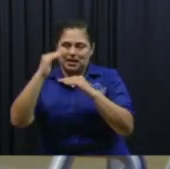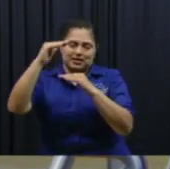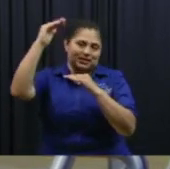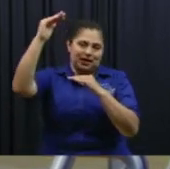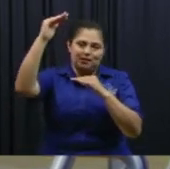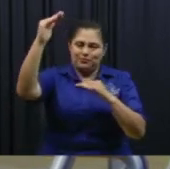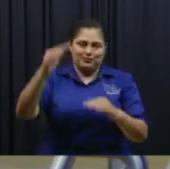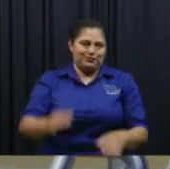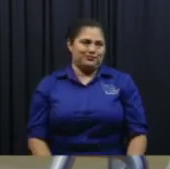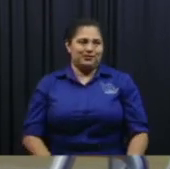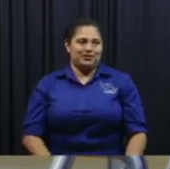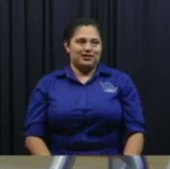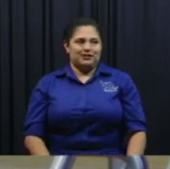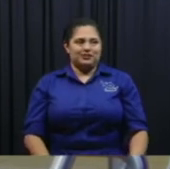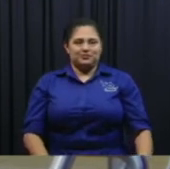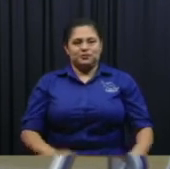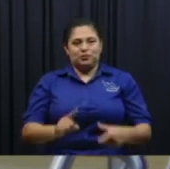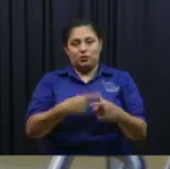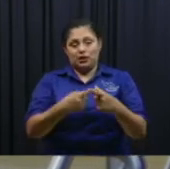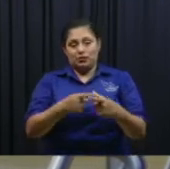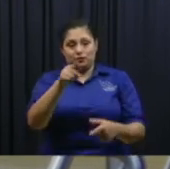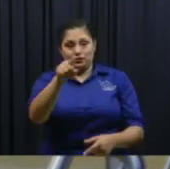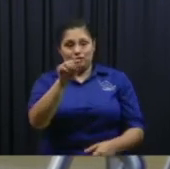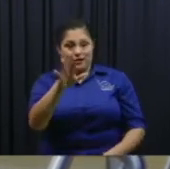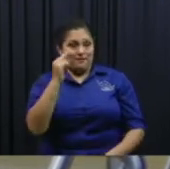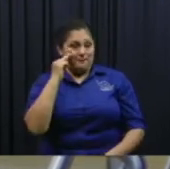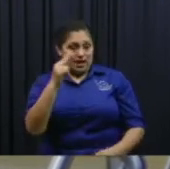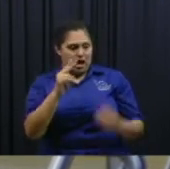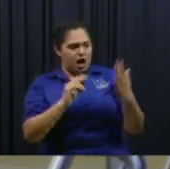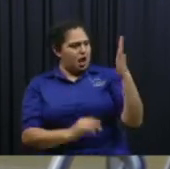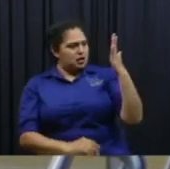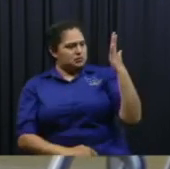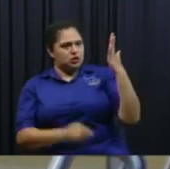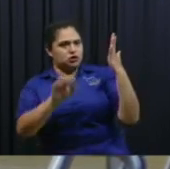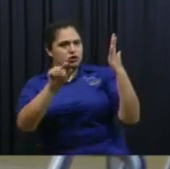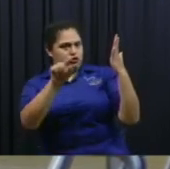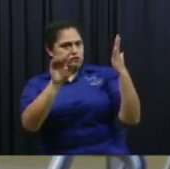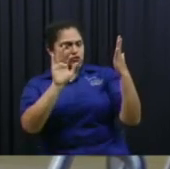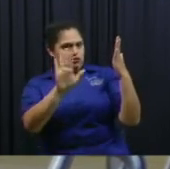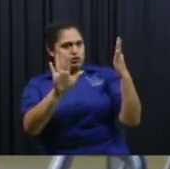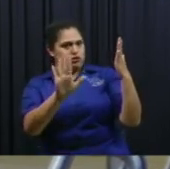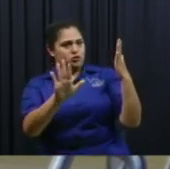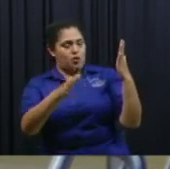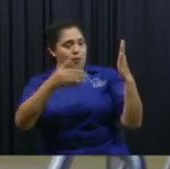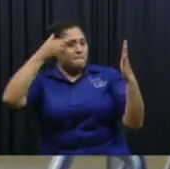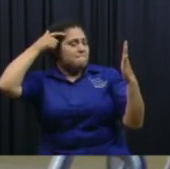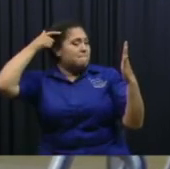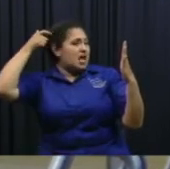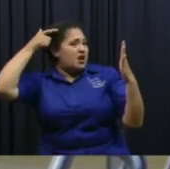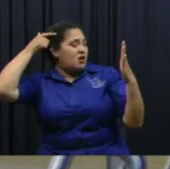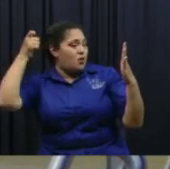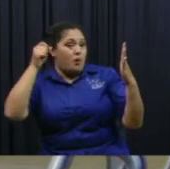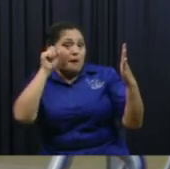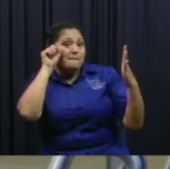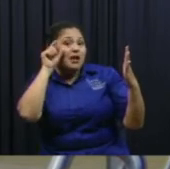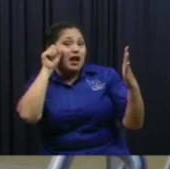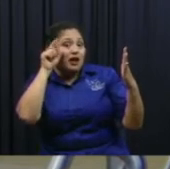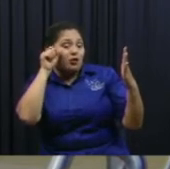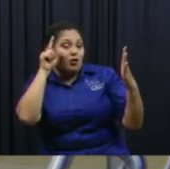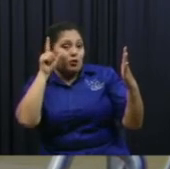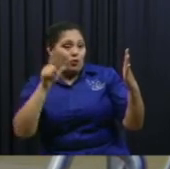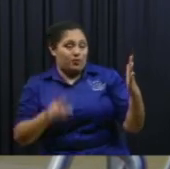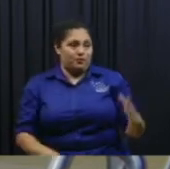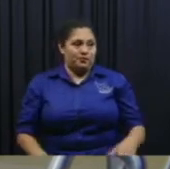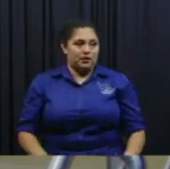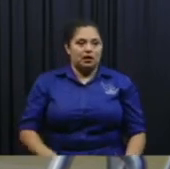lo crea cuando sienta se va a ver el espejo y su pelo si es que todavía tiene ya no hacer el mismo color